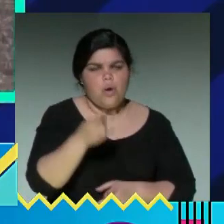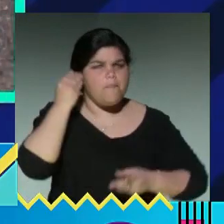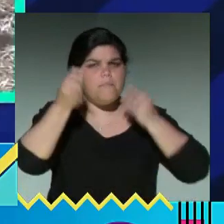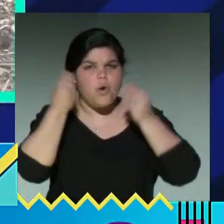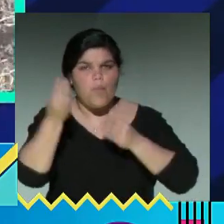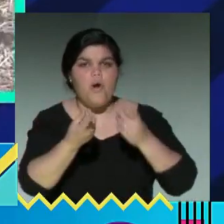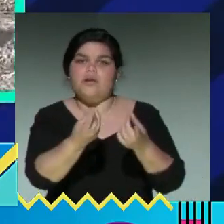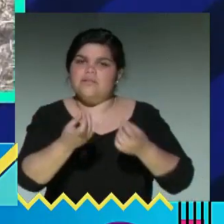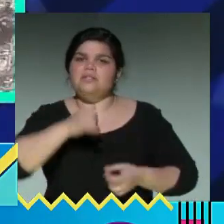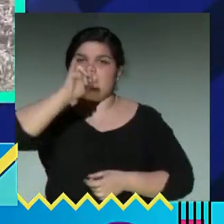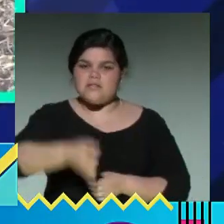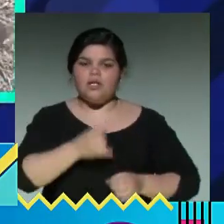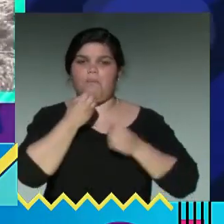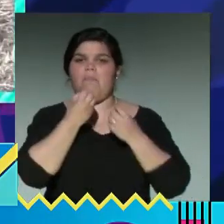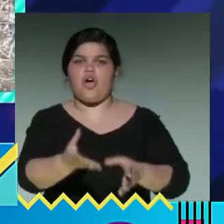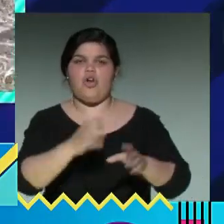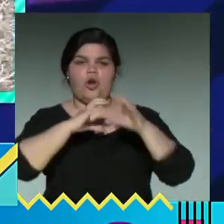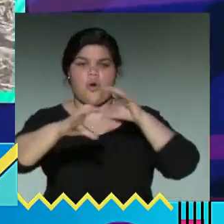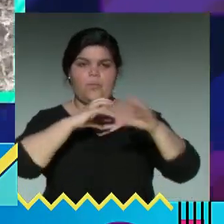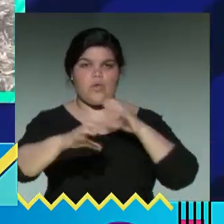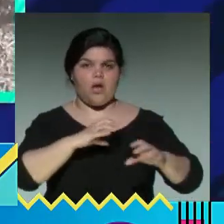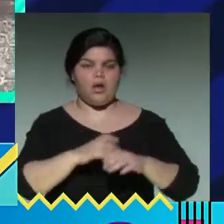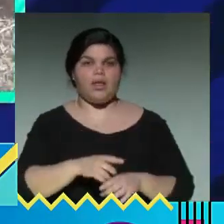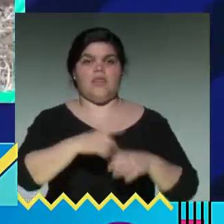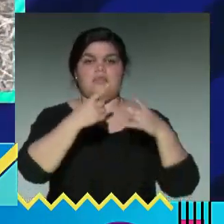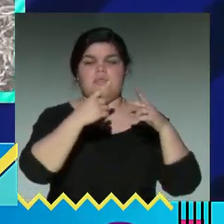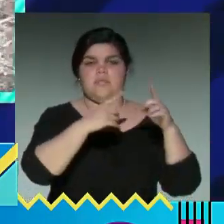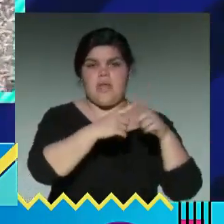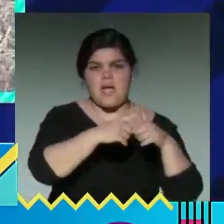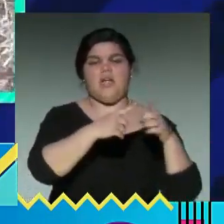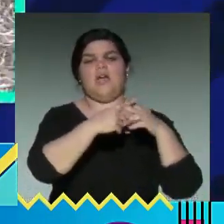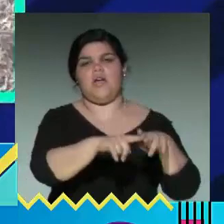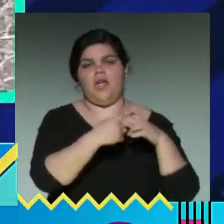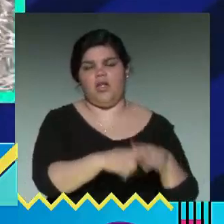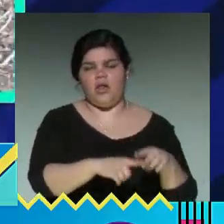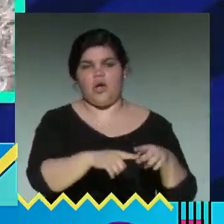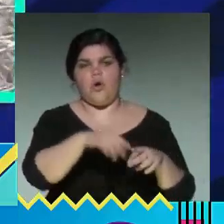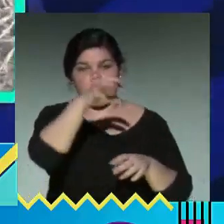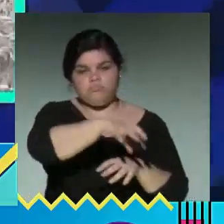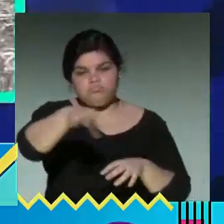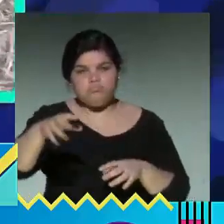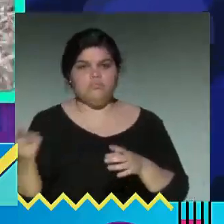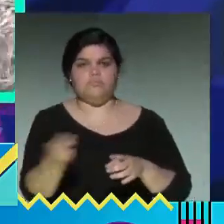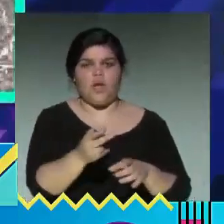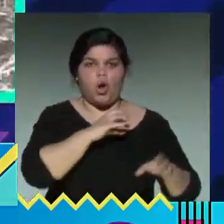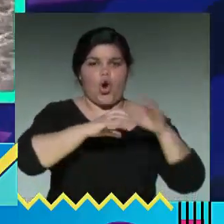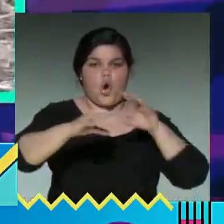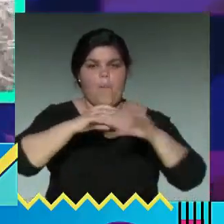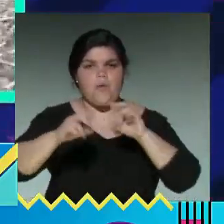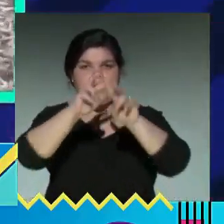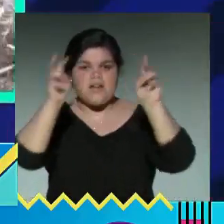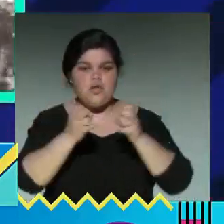mejorar sustancialmente las capacidades institucionales y técnicas en todo lo que es relativo a la